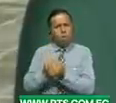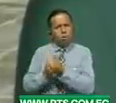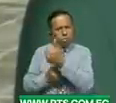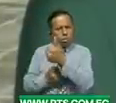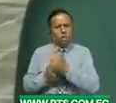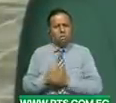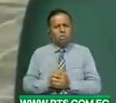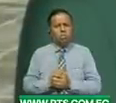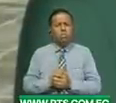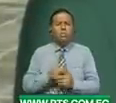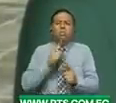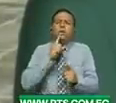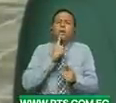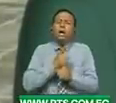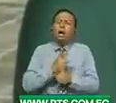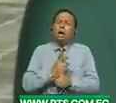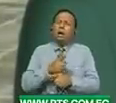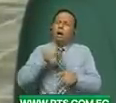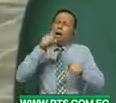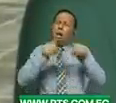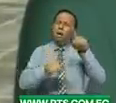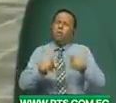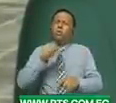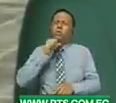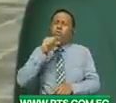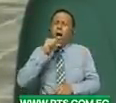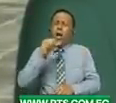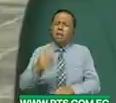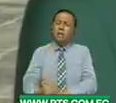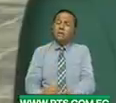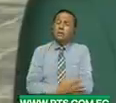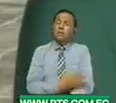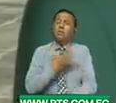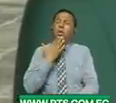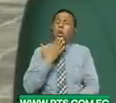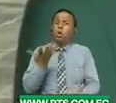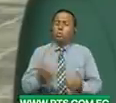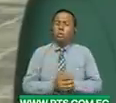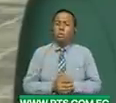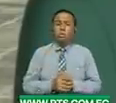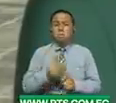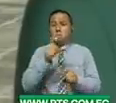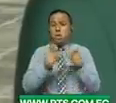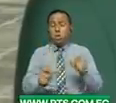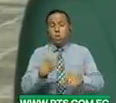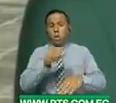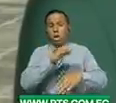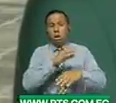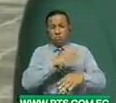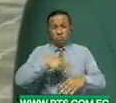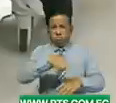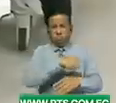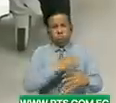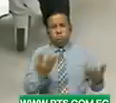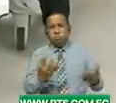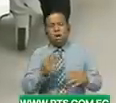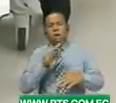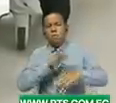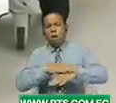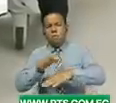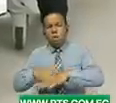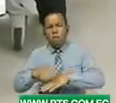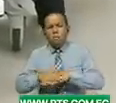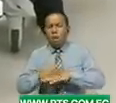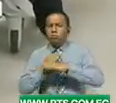un exceso de sensibilidad cuando la policía tiene que advertir riesgos y actuar frente a los riesgos. El